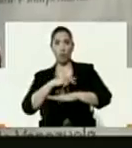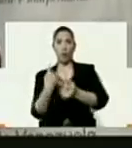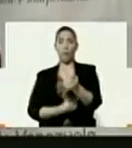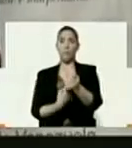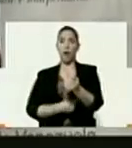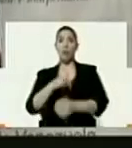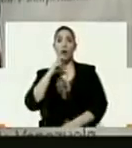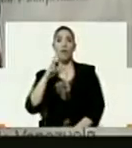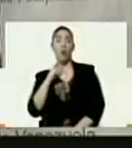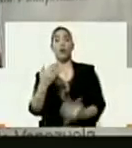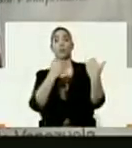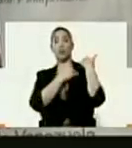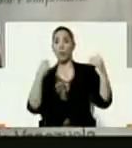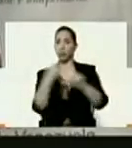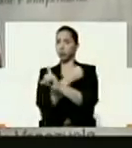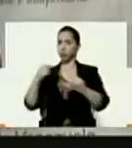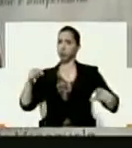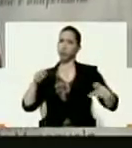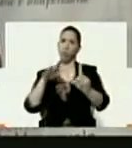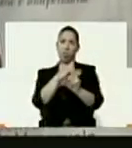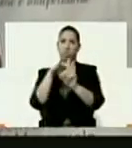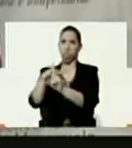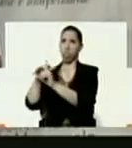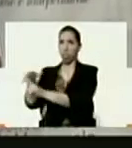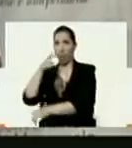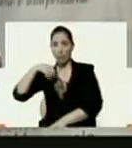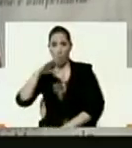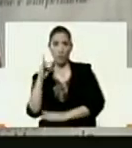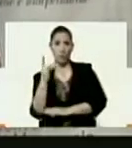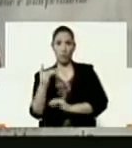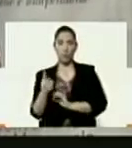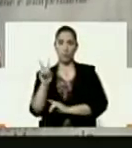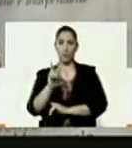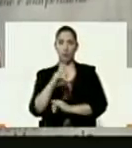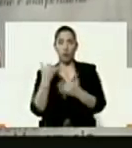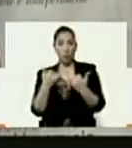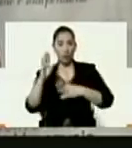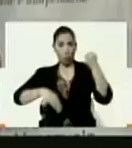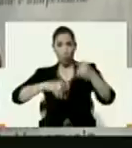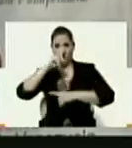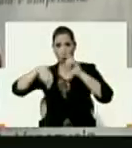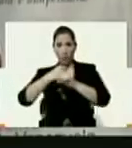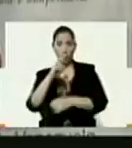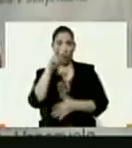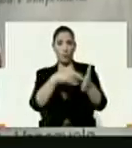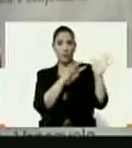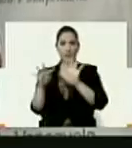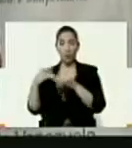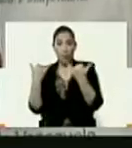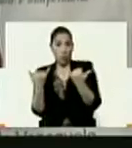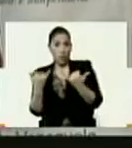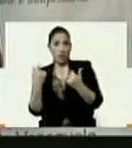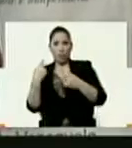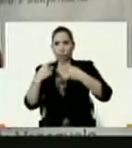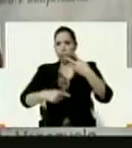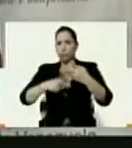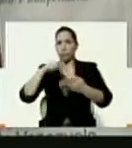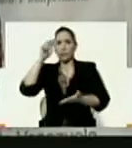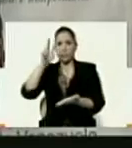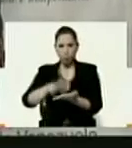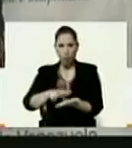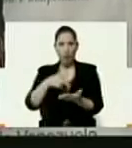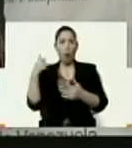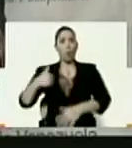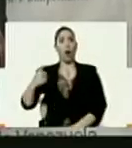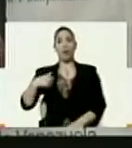Es responsable de las agresiones brutales a las que ha sido sometida Venezuela en este año 2019. Avala cualquier agresión que se